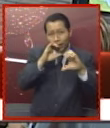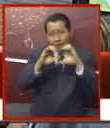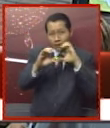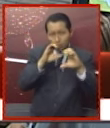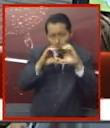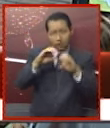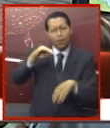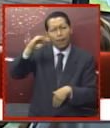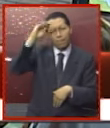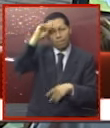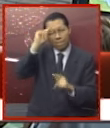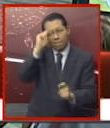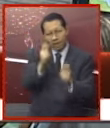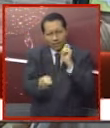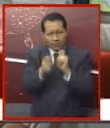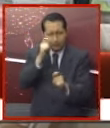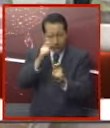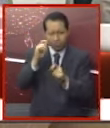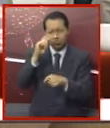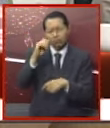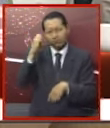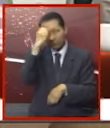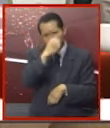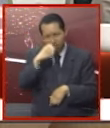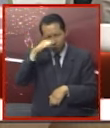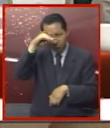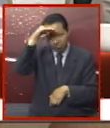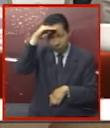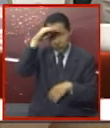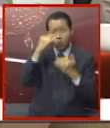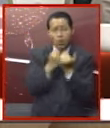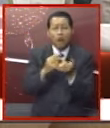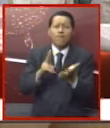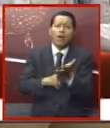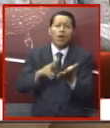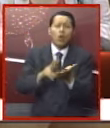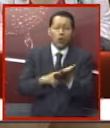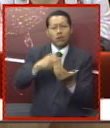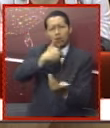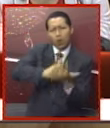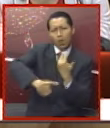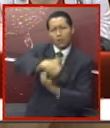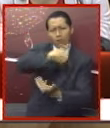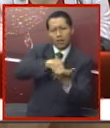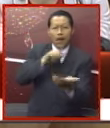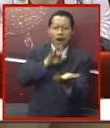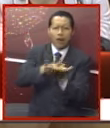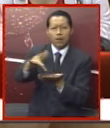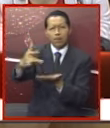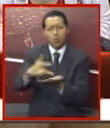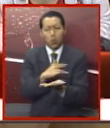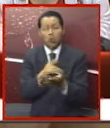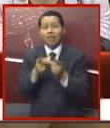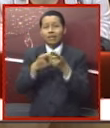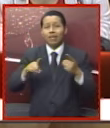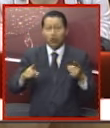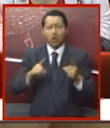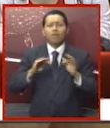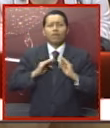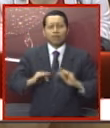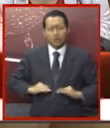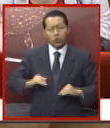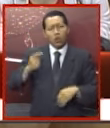comunicación, pensamiento crítico y reflexivo, valores, convivencia y colaboración, desarrollo físico y